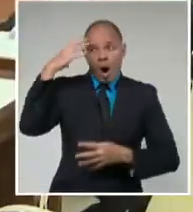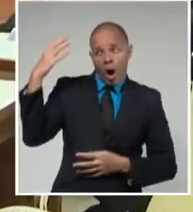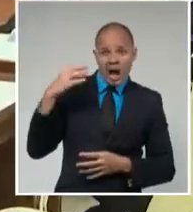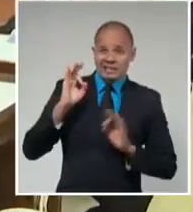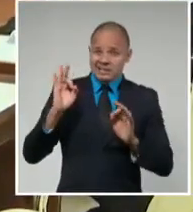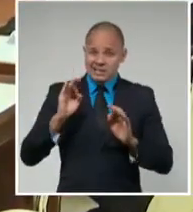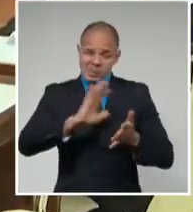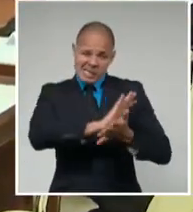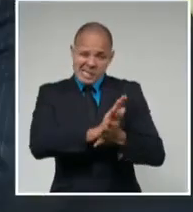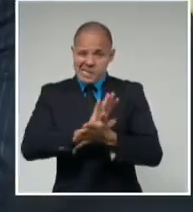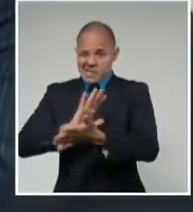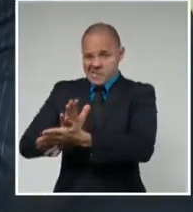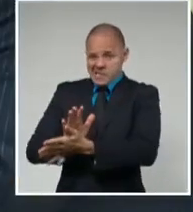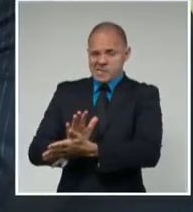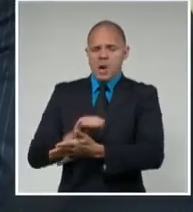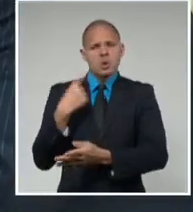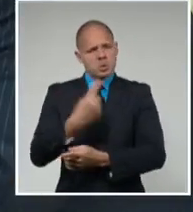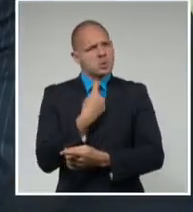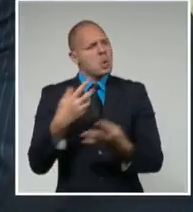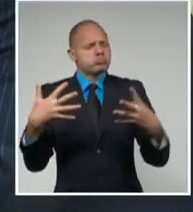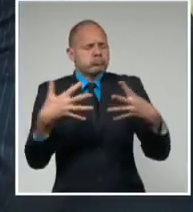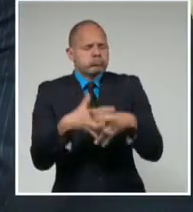pueblos.